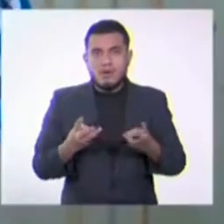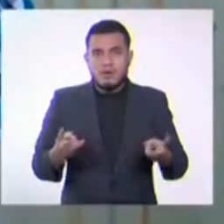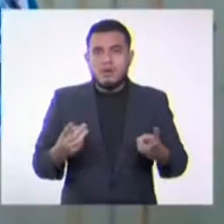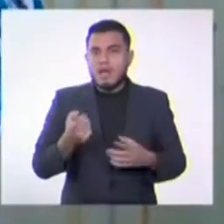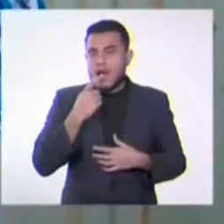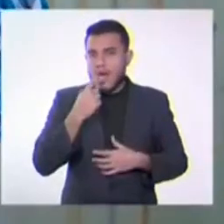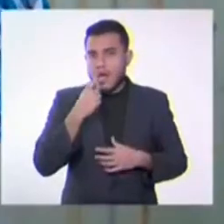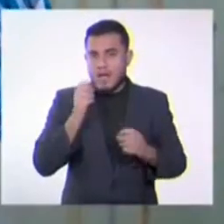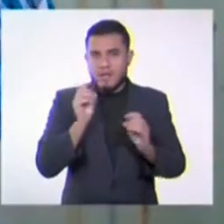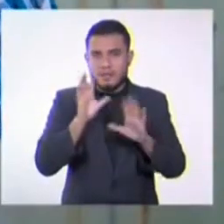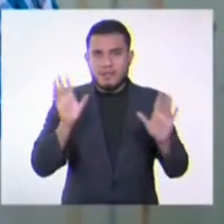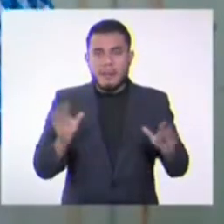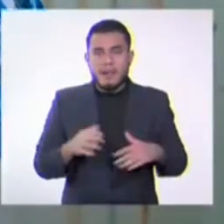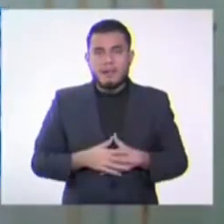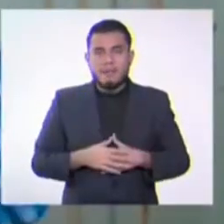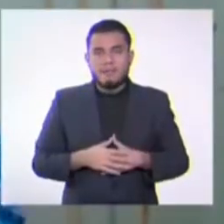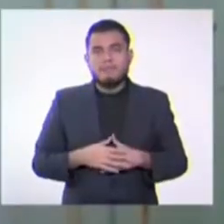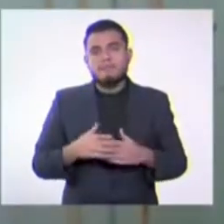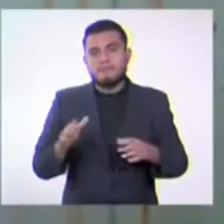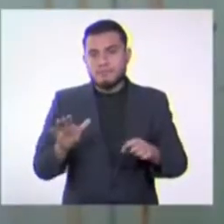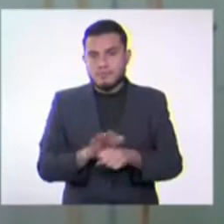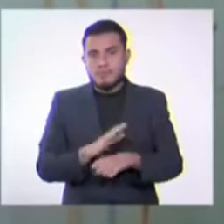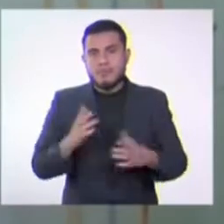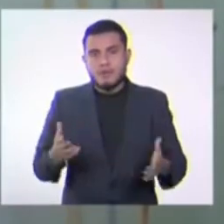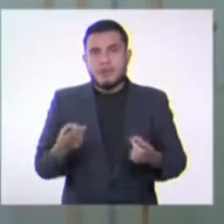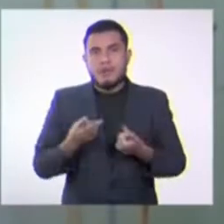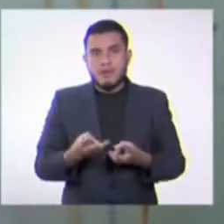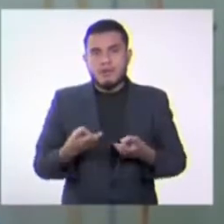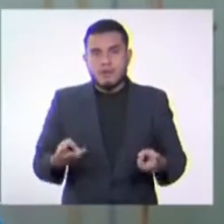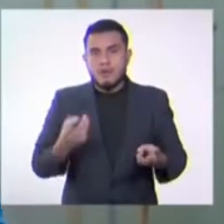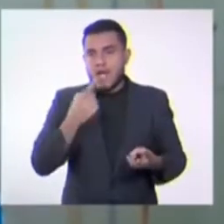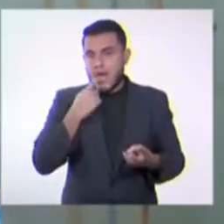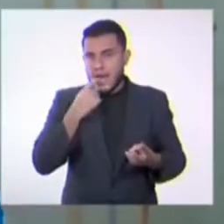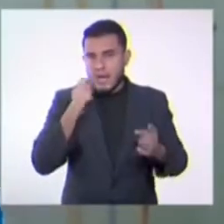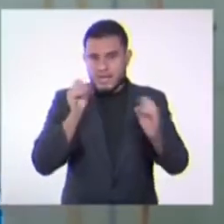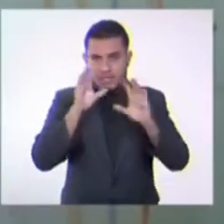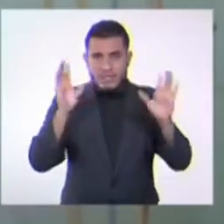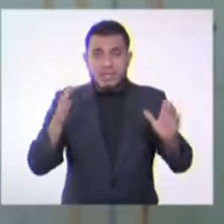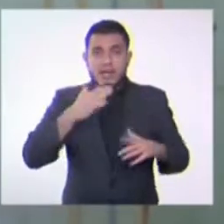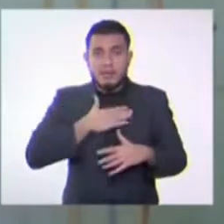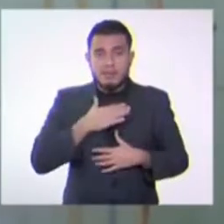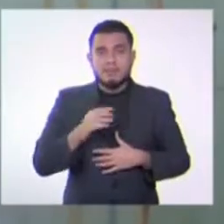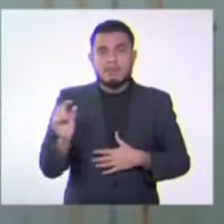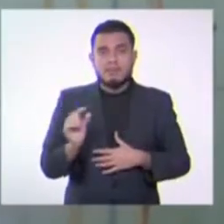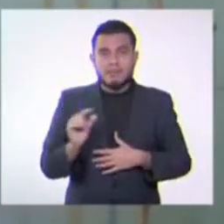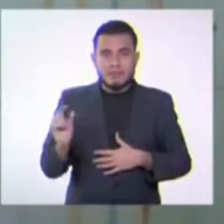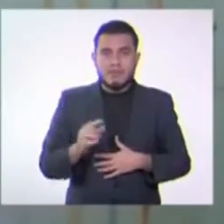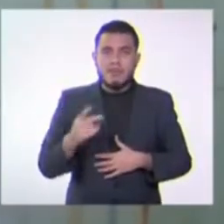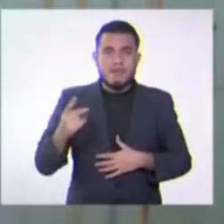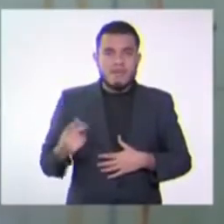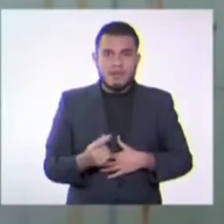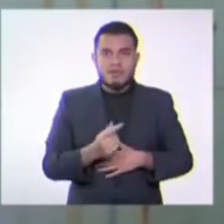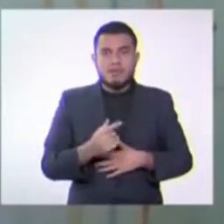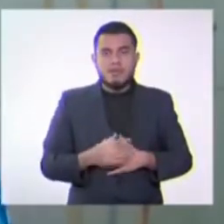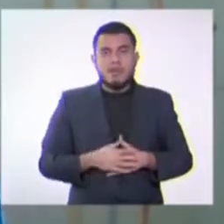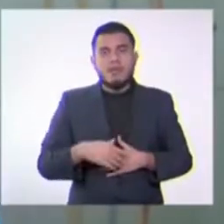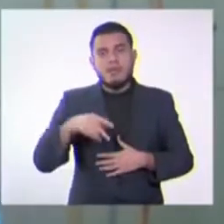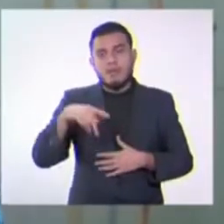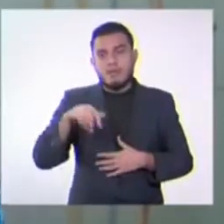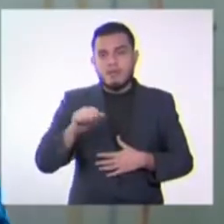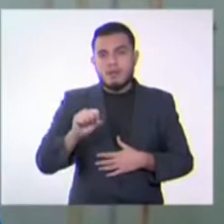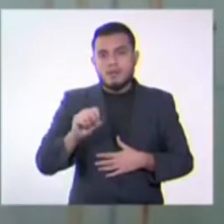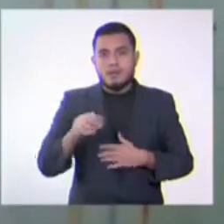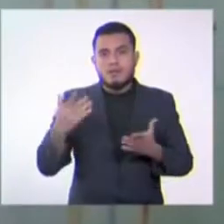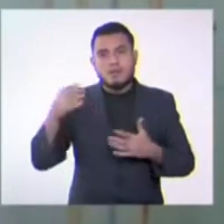transparente. En conclusión, el material transparente es aquel que me permite fácilmente el paso de la luz. Es